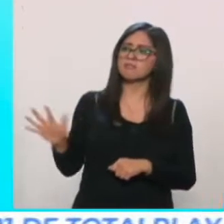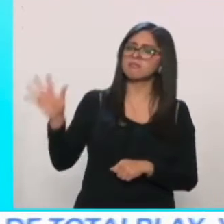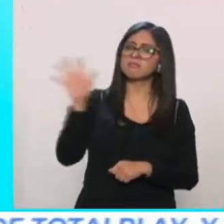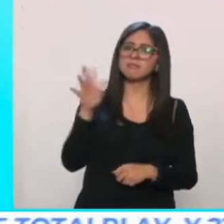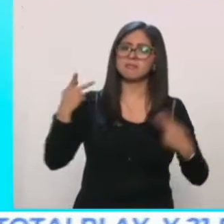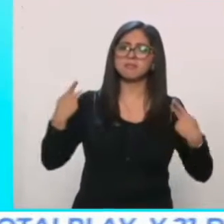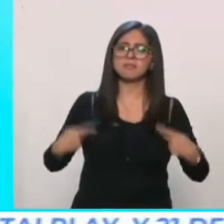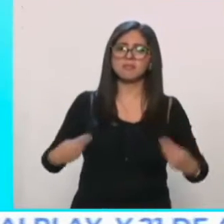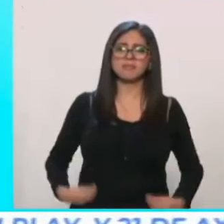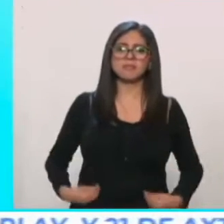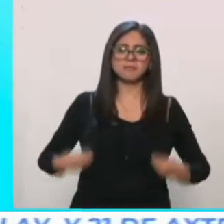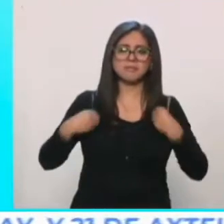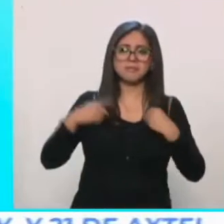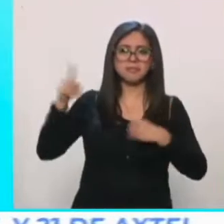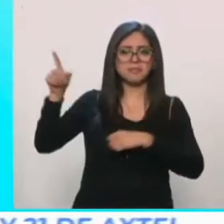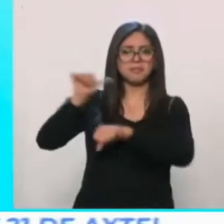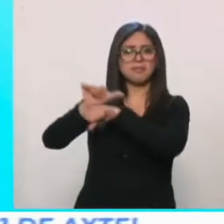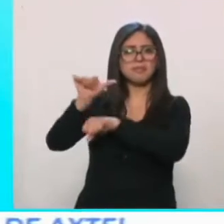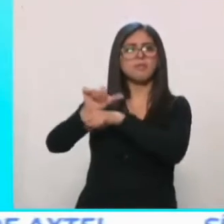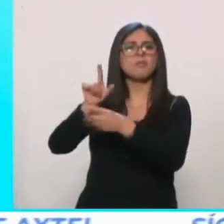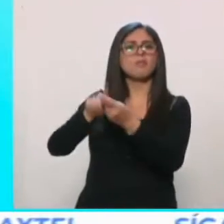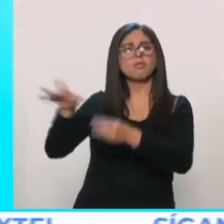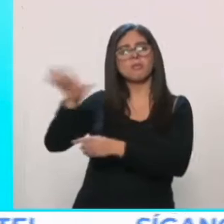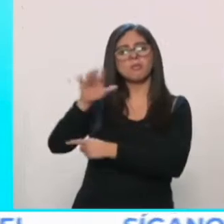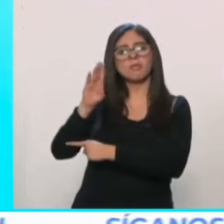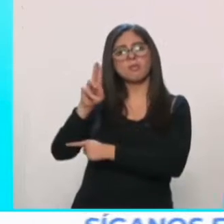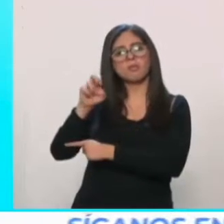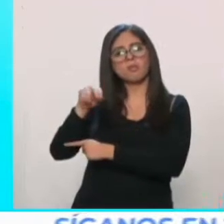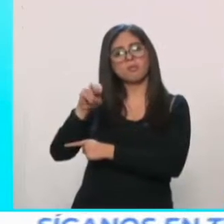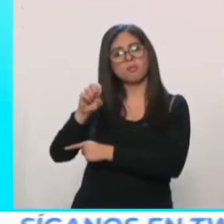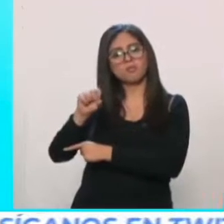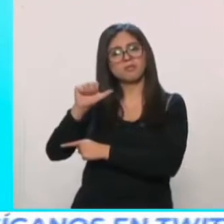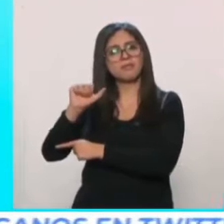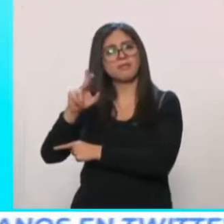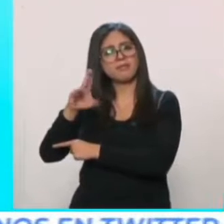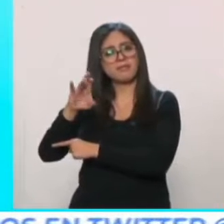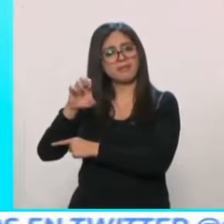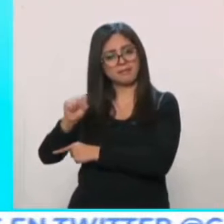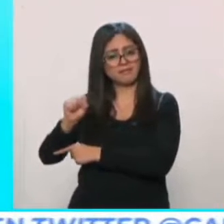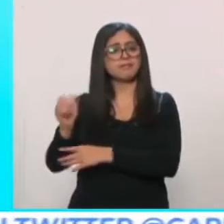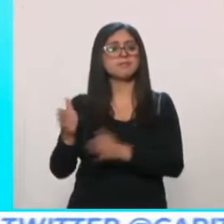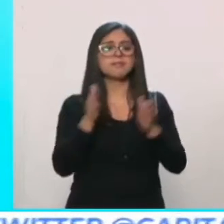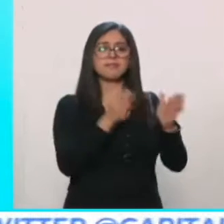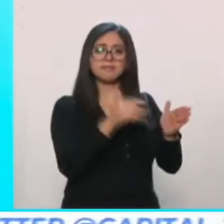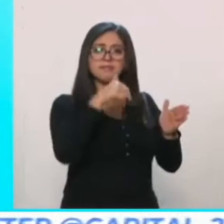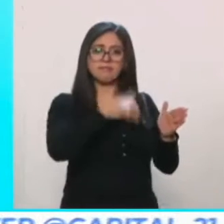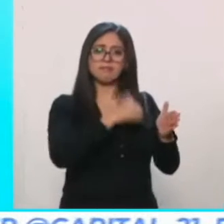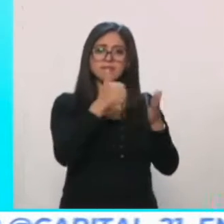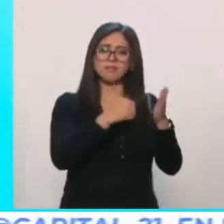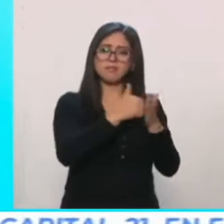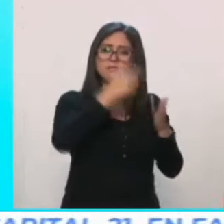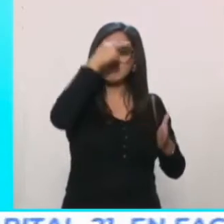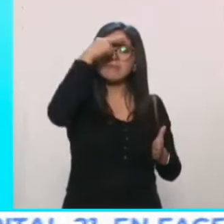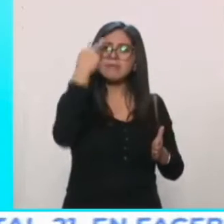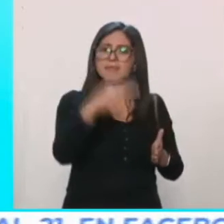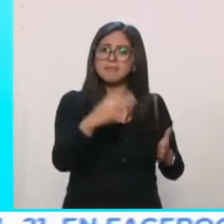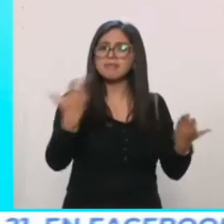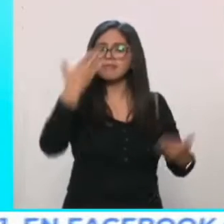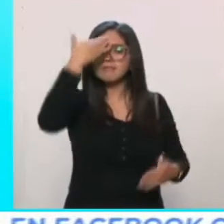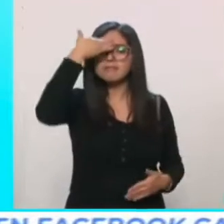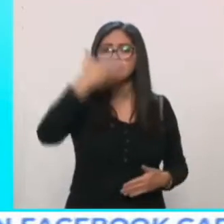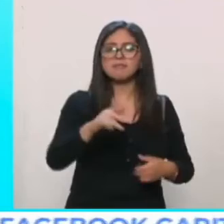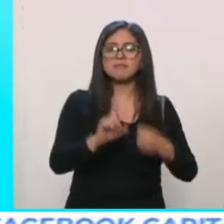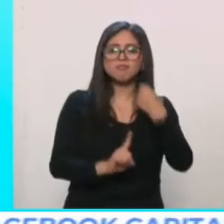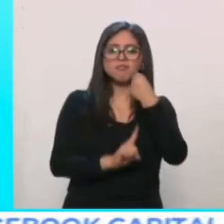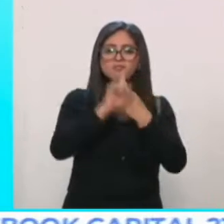Argentina, particularmente de Buenos Aires, y los habitantes de la Ciudad de México. Y esto en una crisis universal como